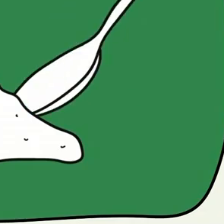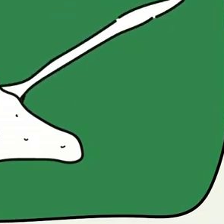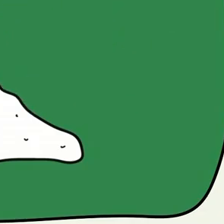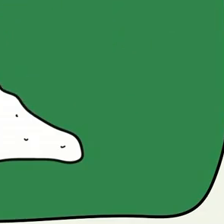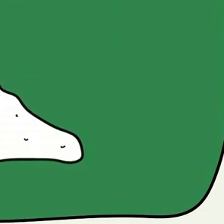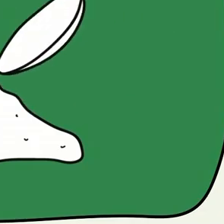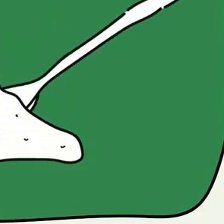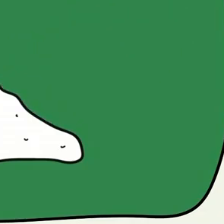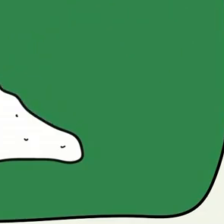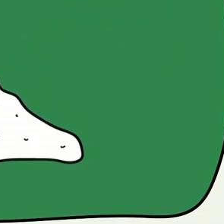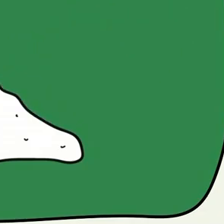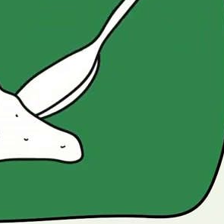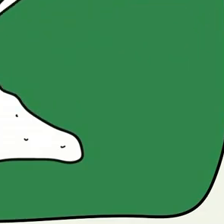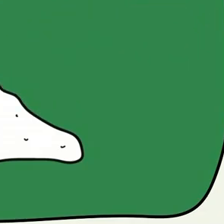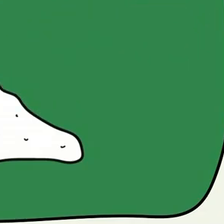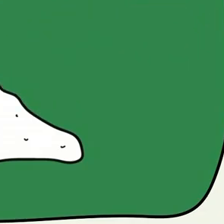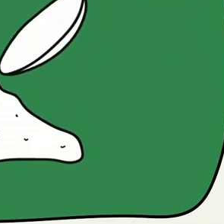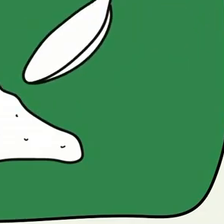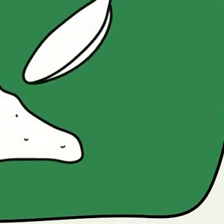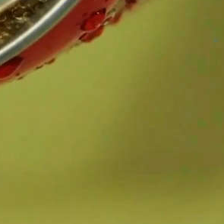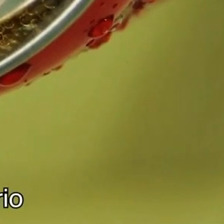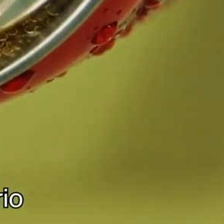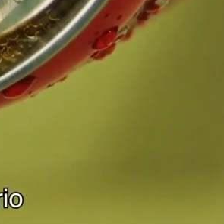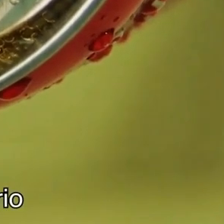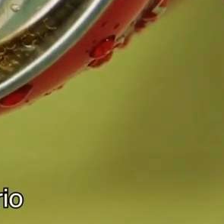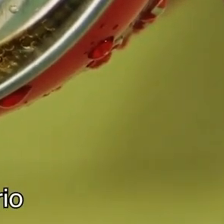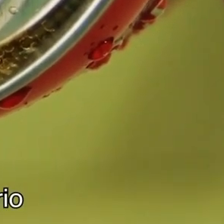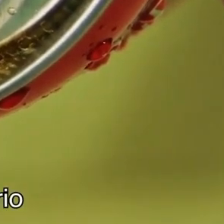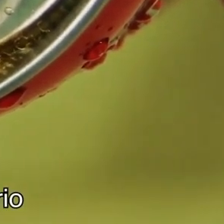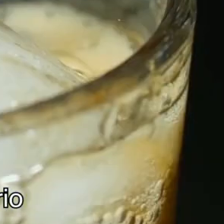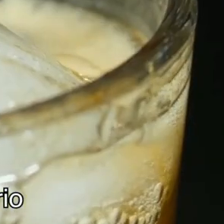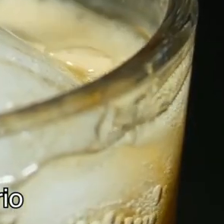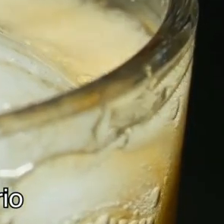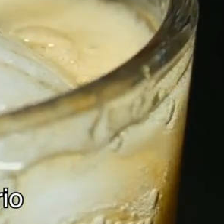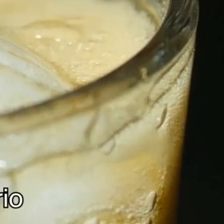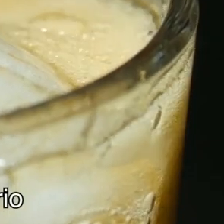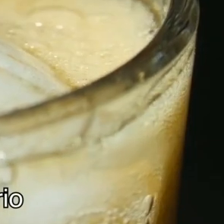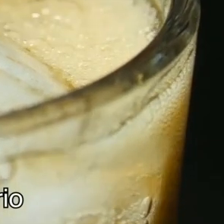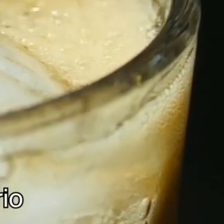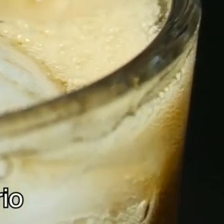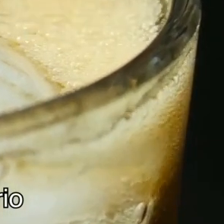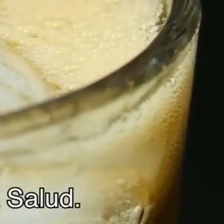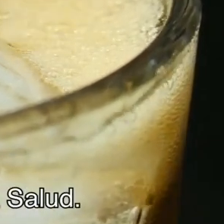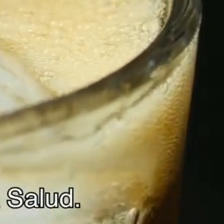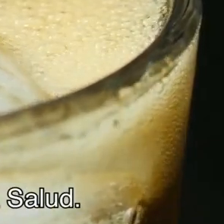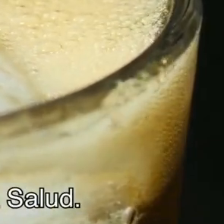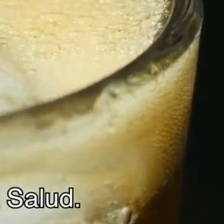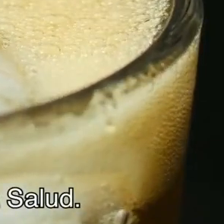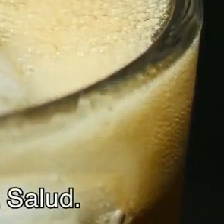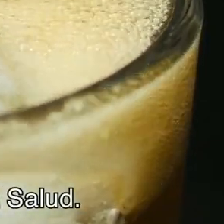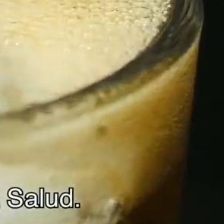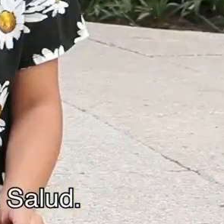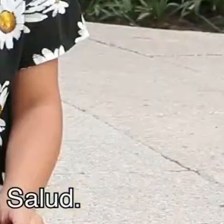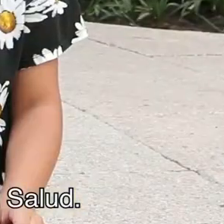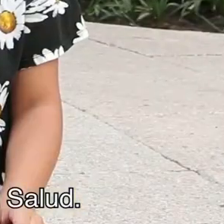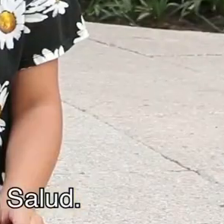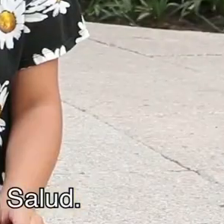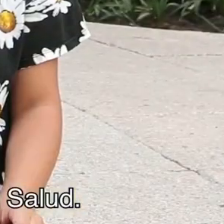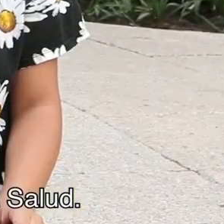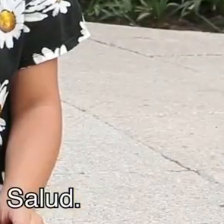lata. Eso equivale a unas 12 cucharadas. Tan solo esa lata ya cubre el máximo diario recomendado por